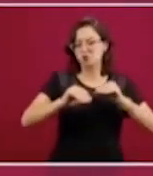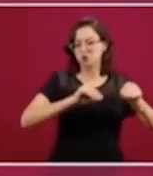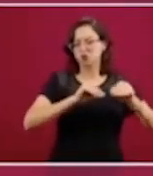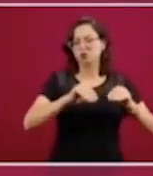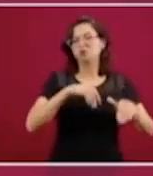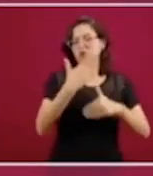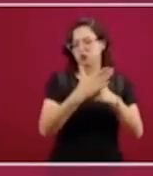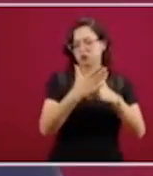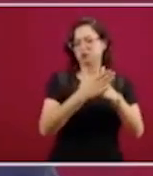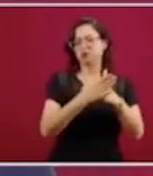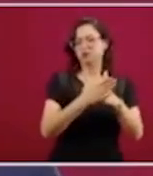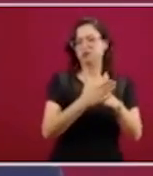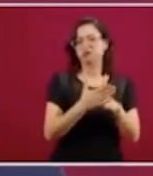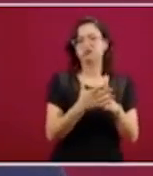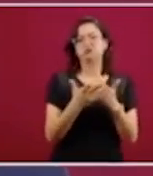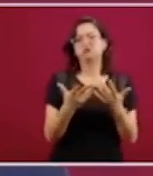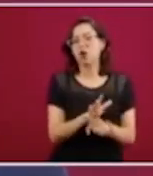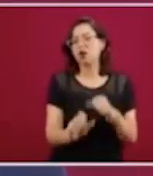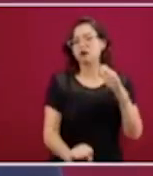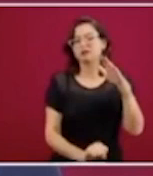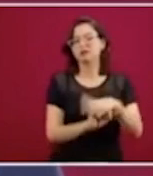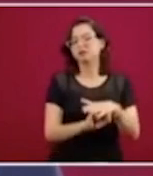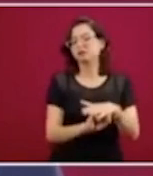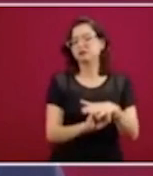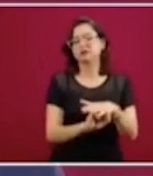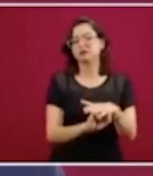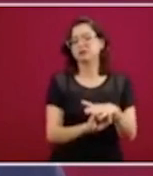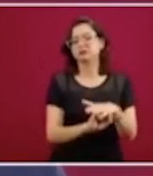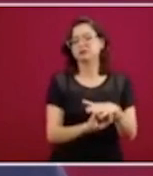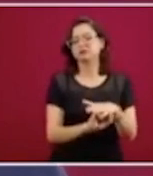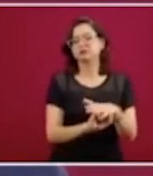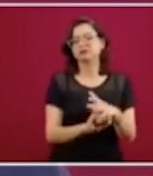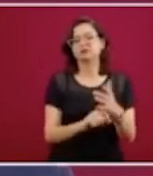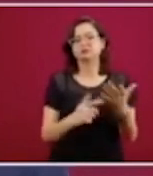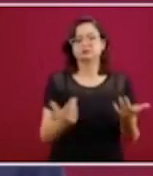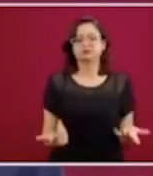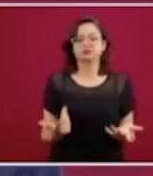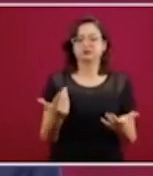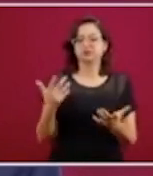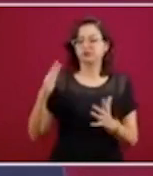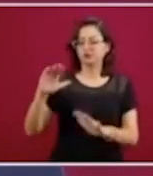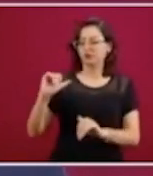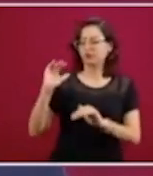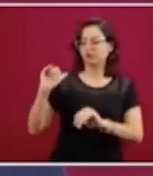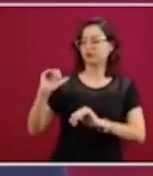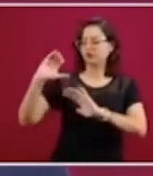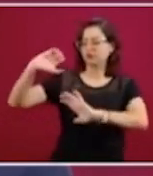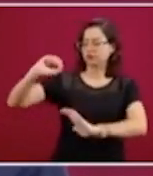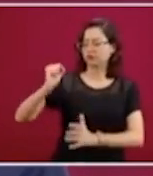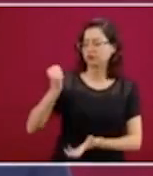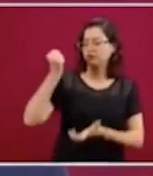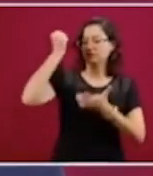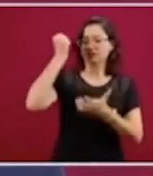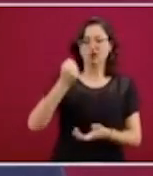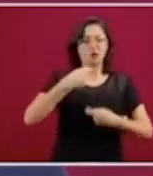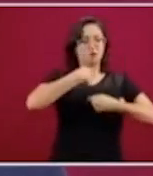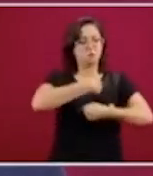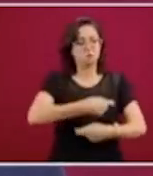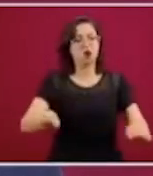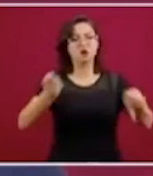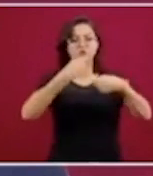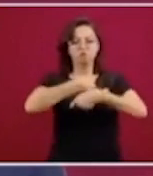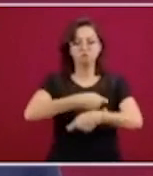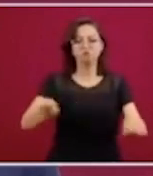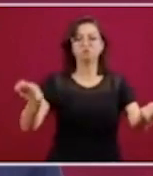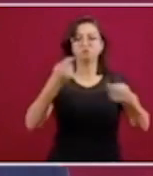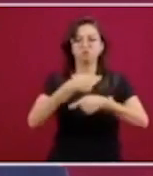Y consiste básicamente en destinar más fondos, más recursos